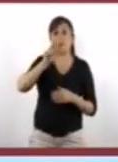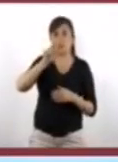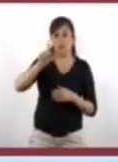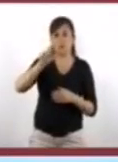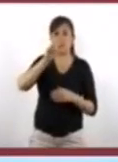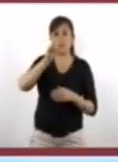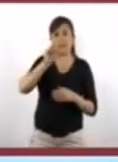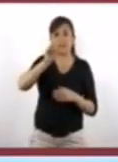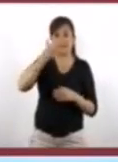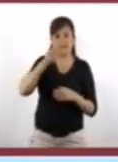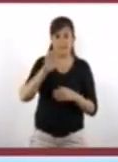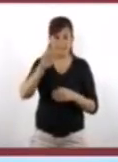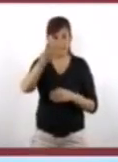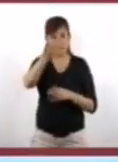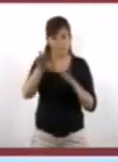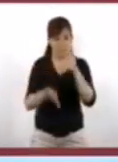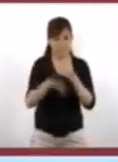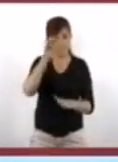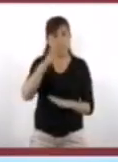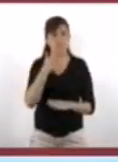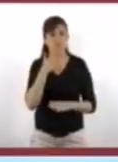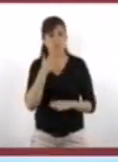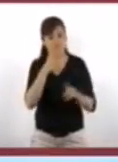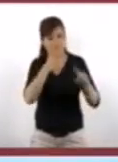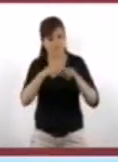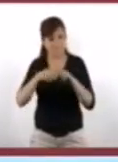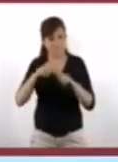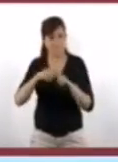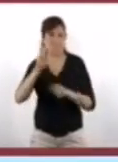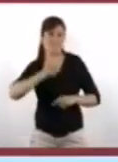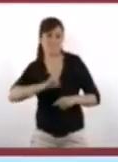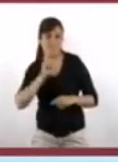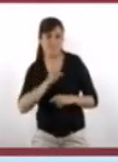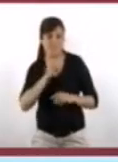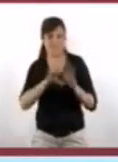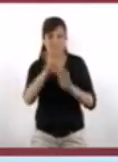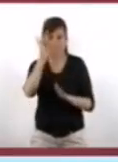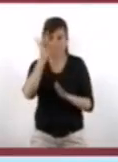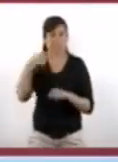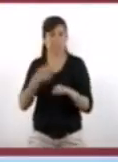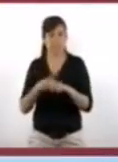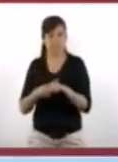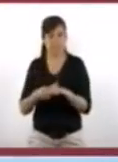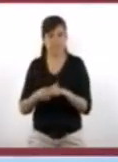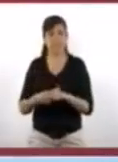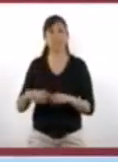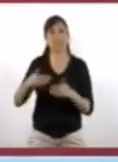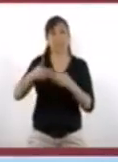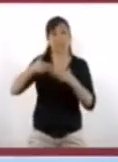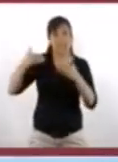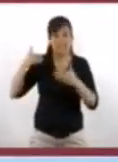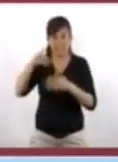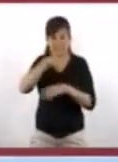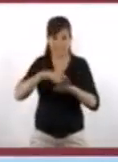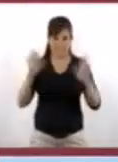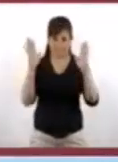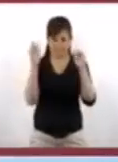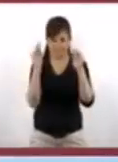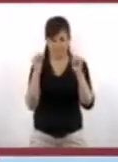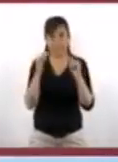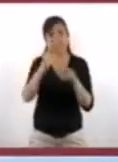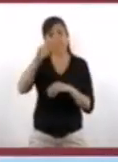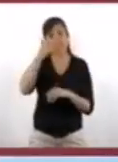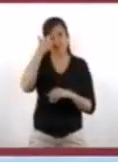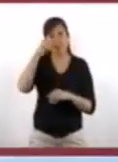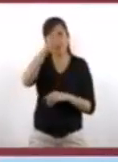en el que encontrarán varios ejemplos sobre el uso de medidas de tendencia central. Antes de irnos, queremos recordarles